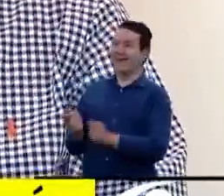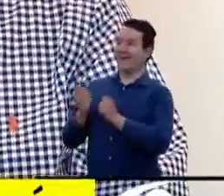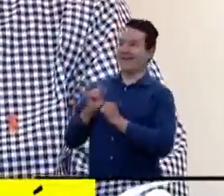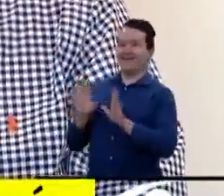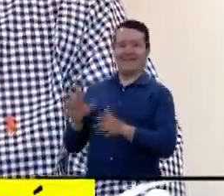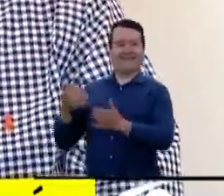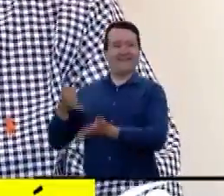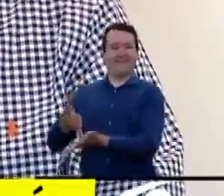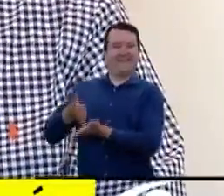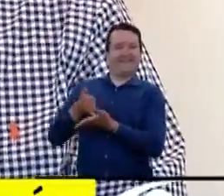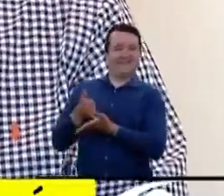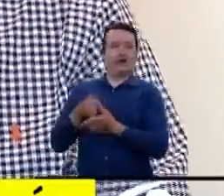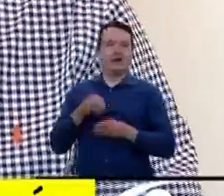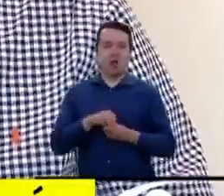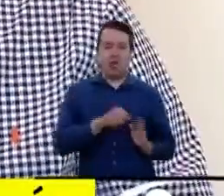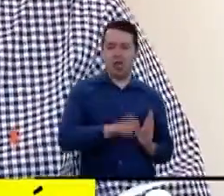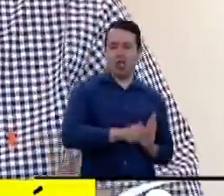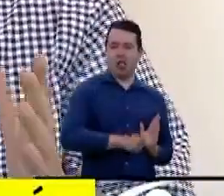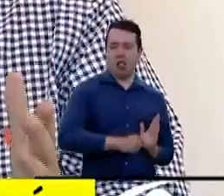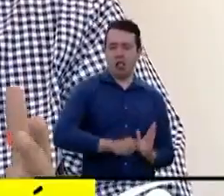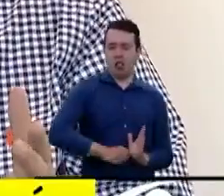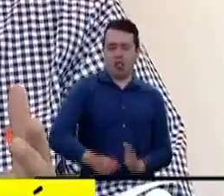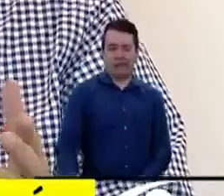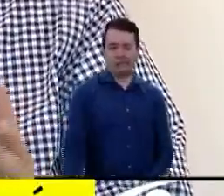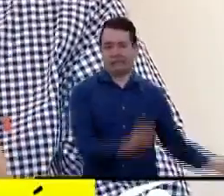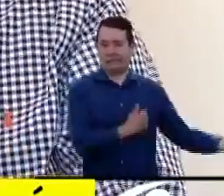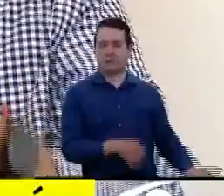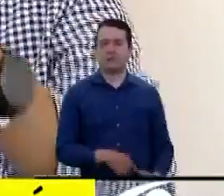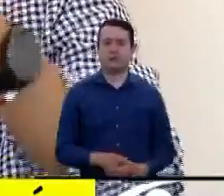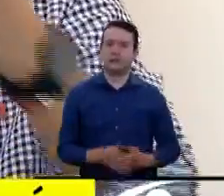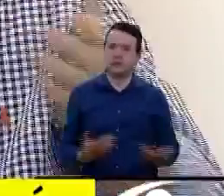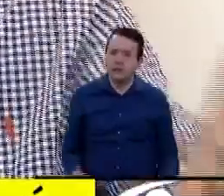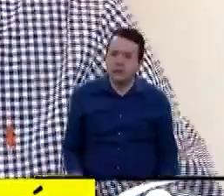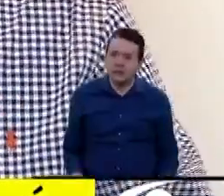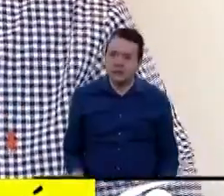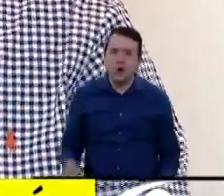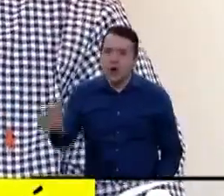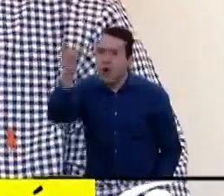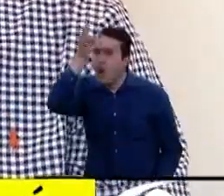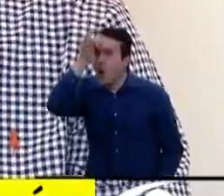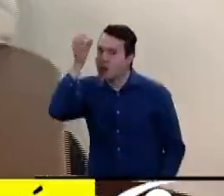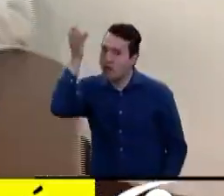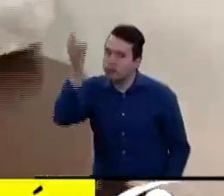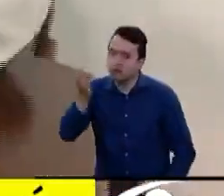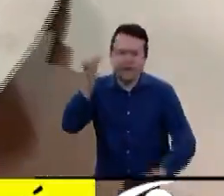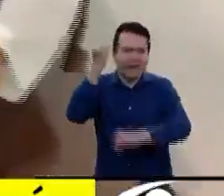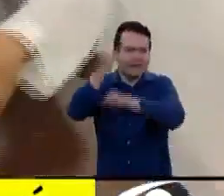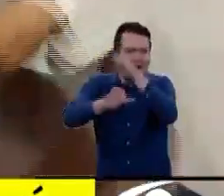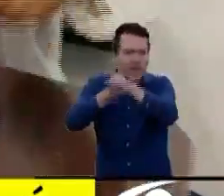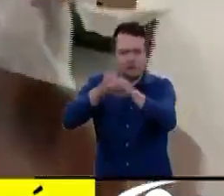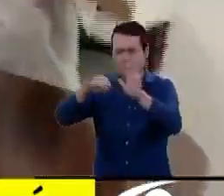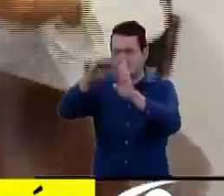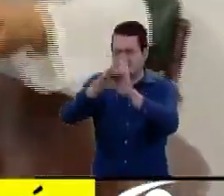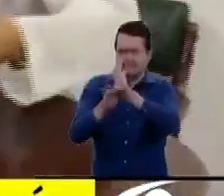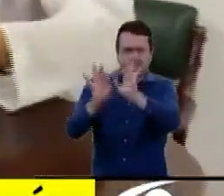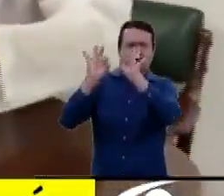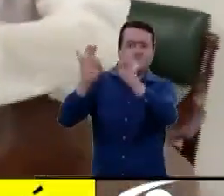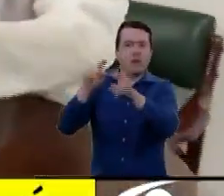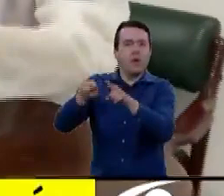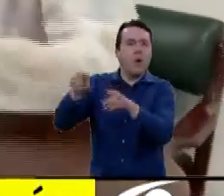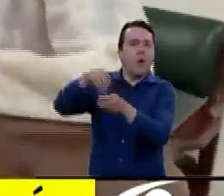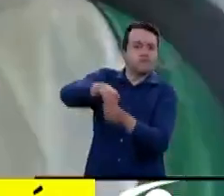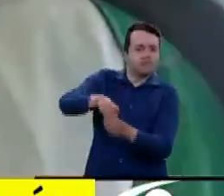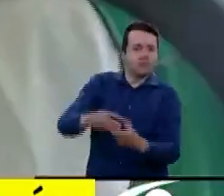condición. De hecho, tenemos hospitales acreditados, públicos, con estándares inclusive internacionales, Juan Diego. Han sido 14